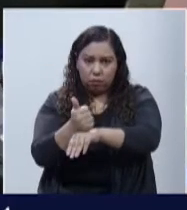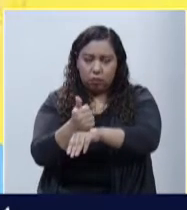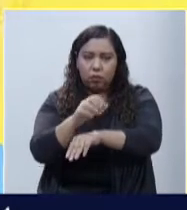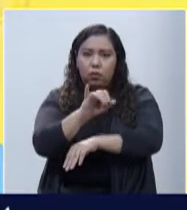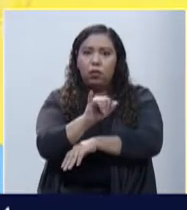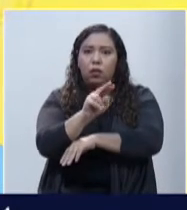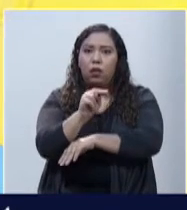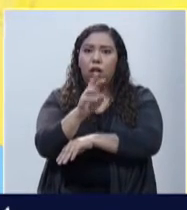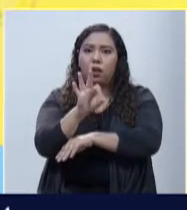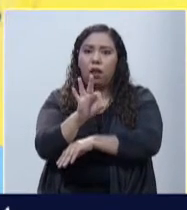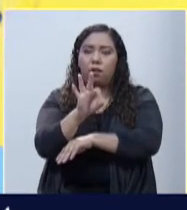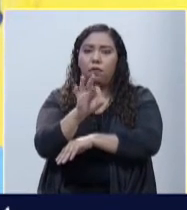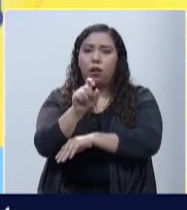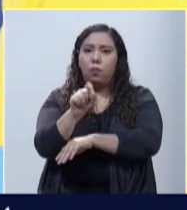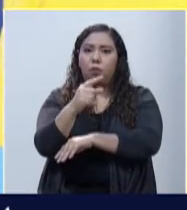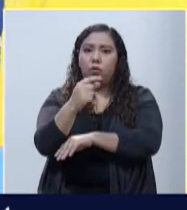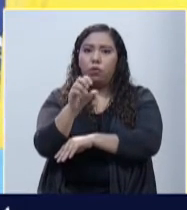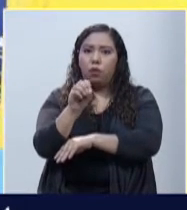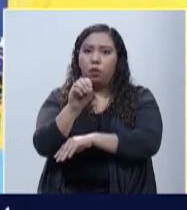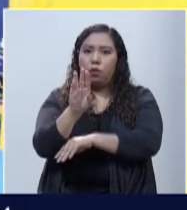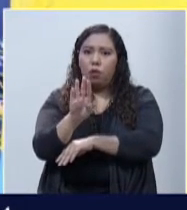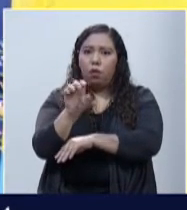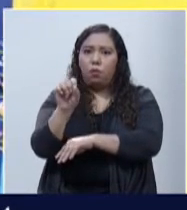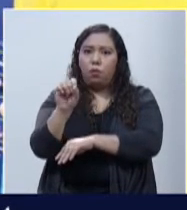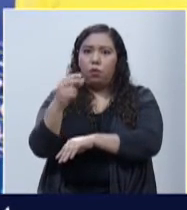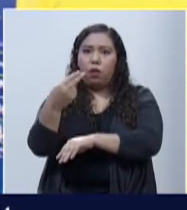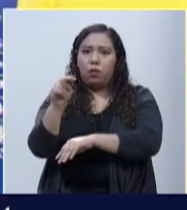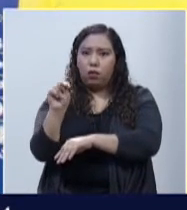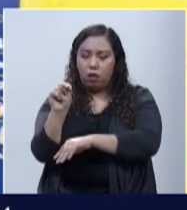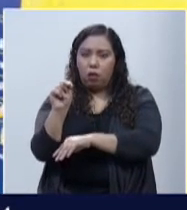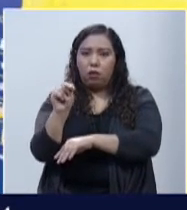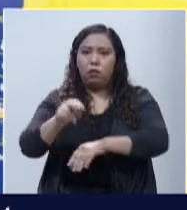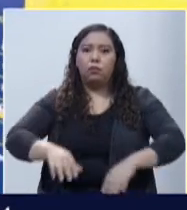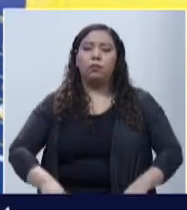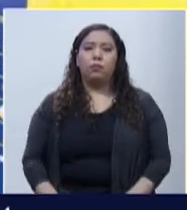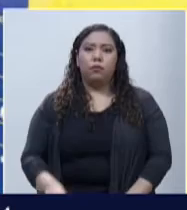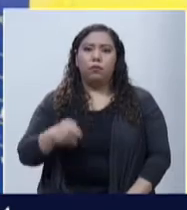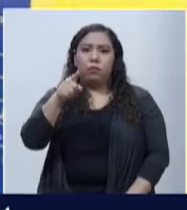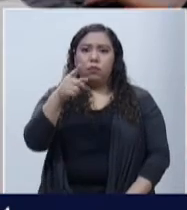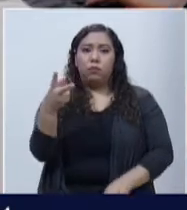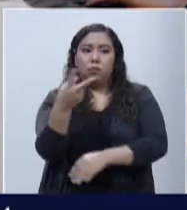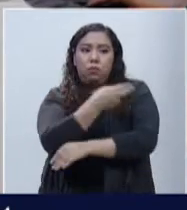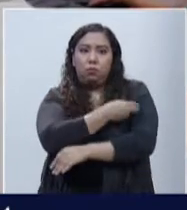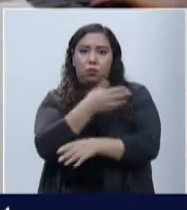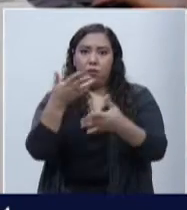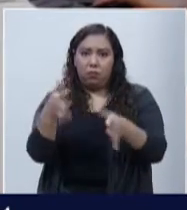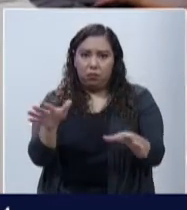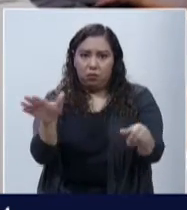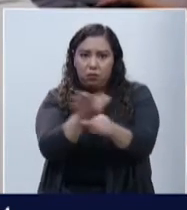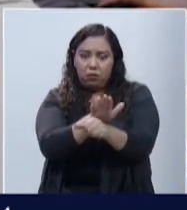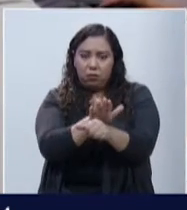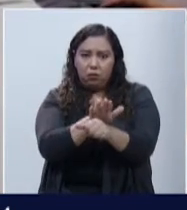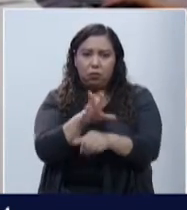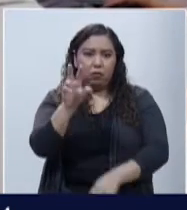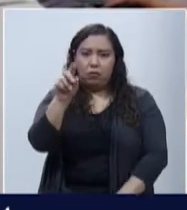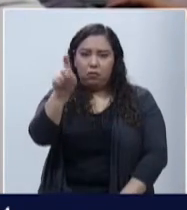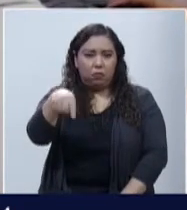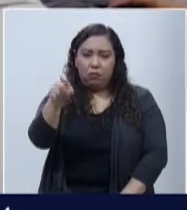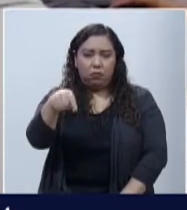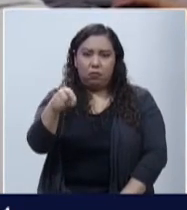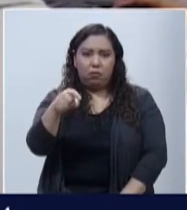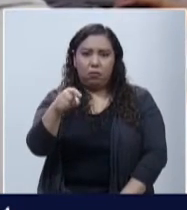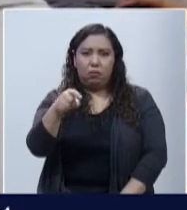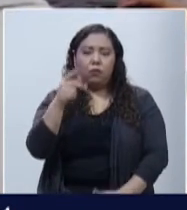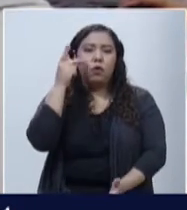punto go punto hn para los viajeros que ya cuentan con su esquema completo de vacunación ya no necesitan presentar